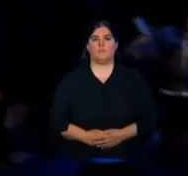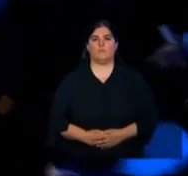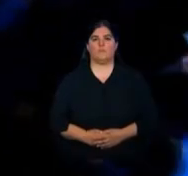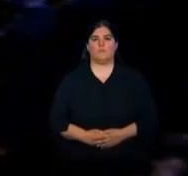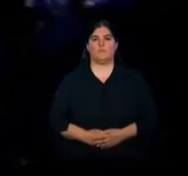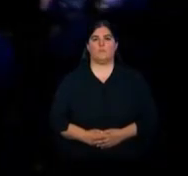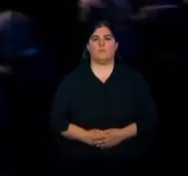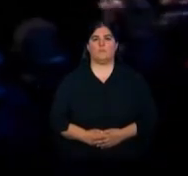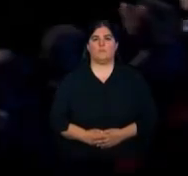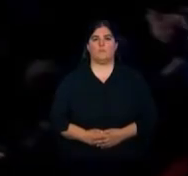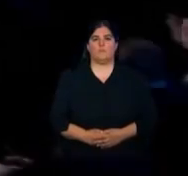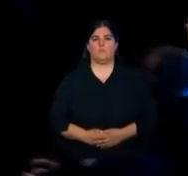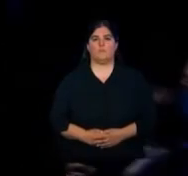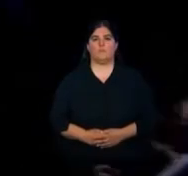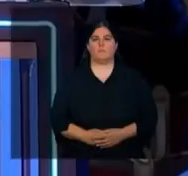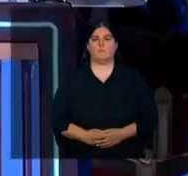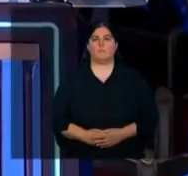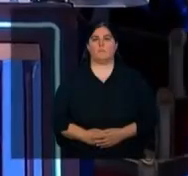gracias